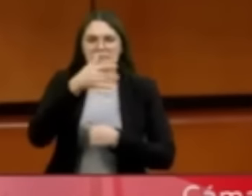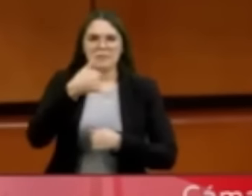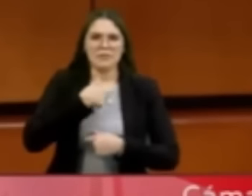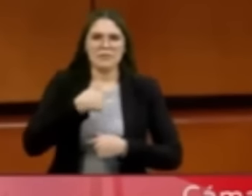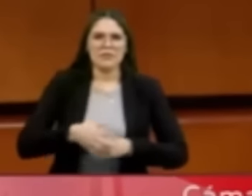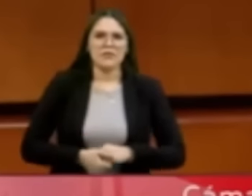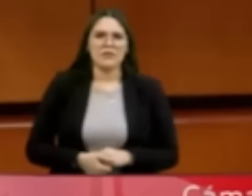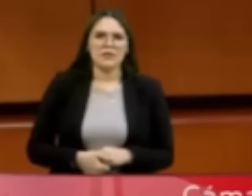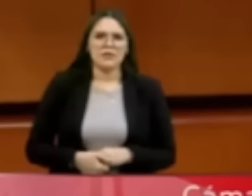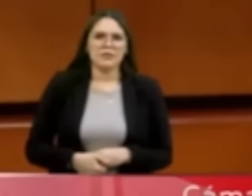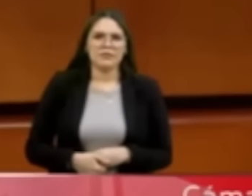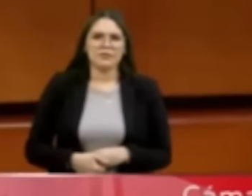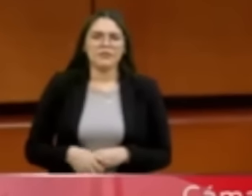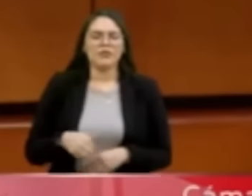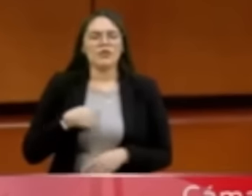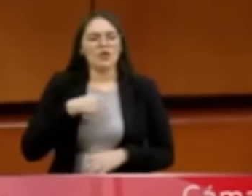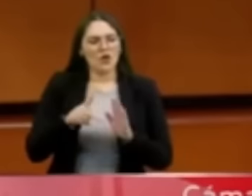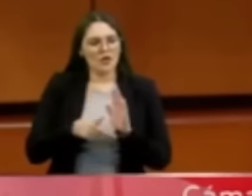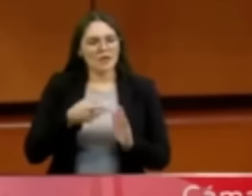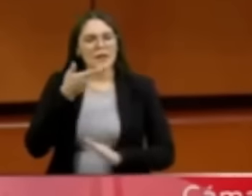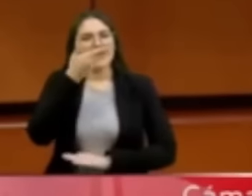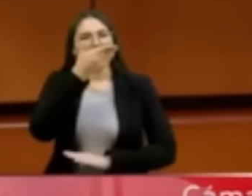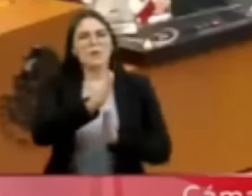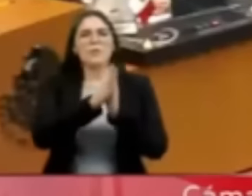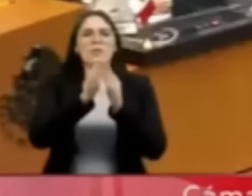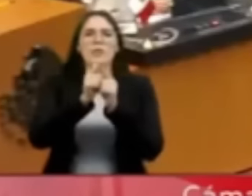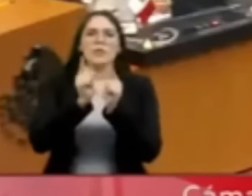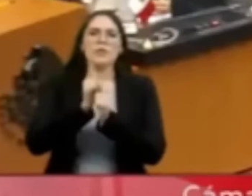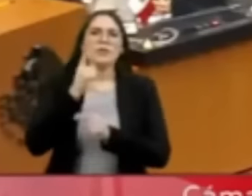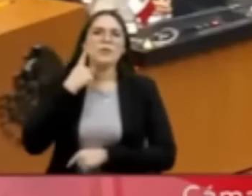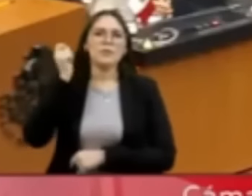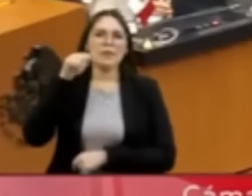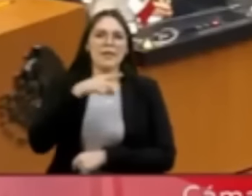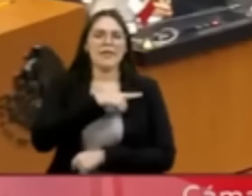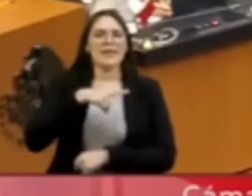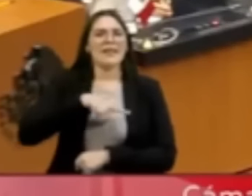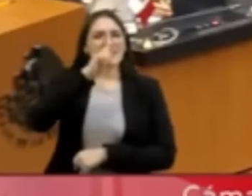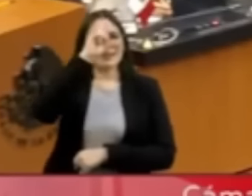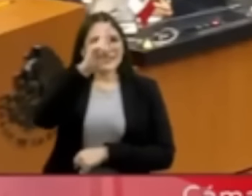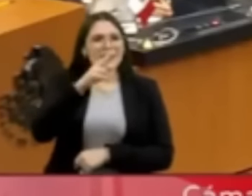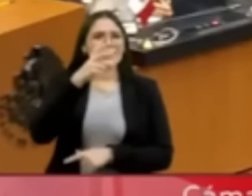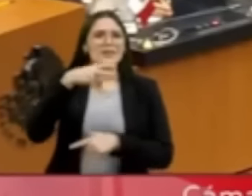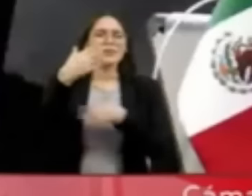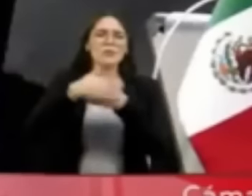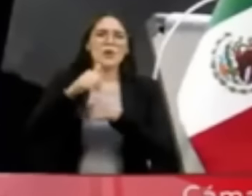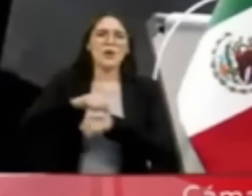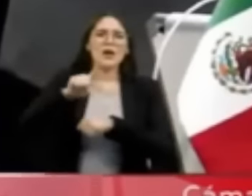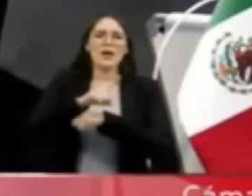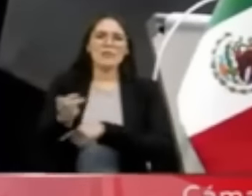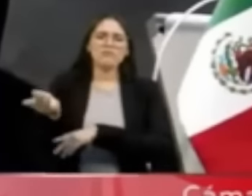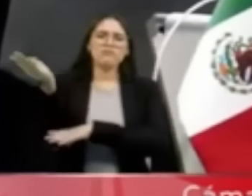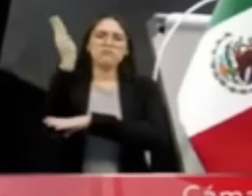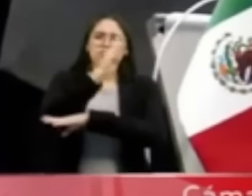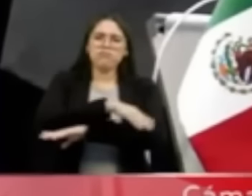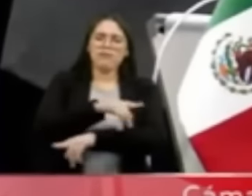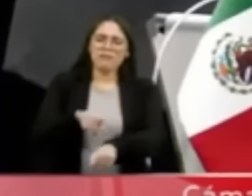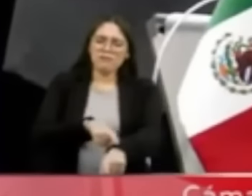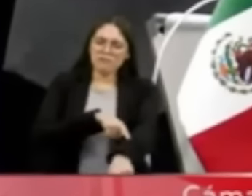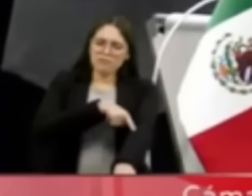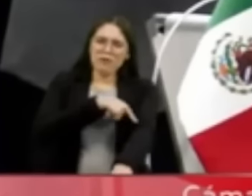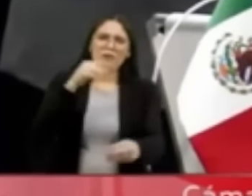Vuelvo a exigir a la bancada de Acción Nacional respeto. Vamos a tener un debate muy largo. Se le agredió. Y lo menos que